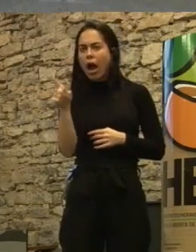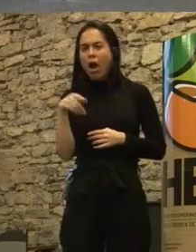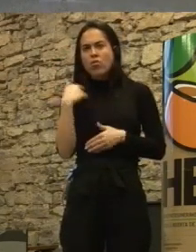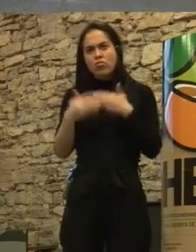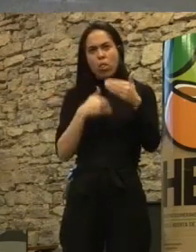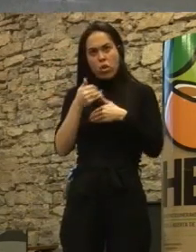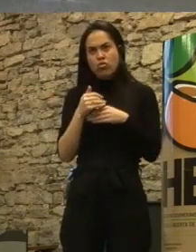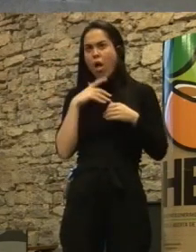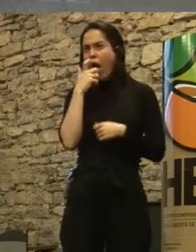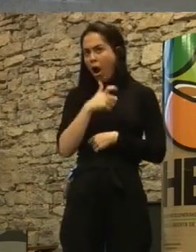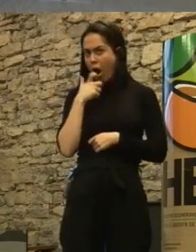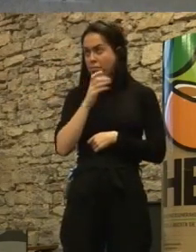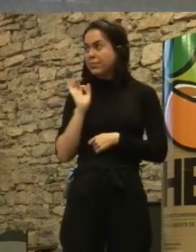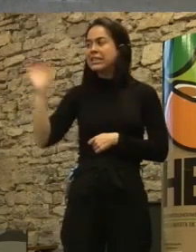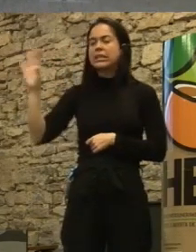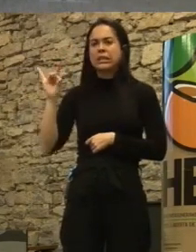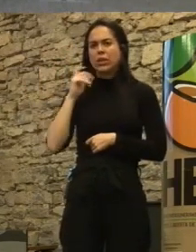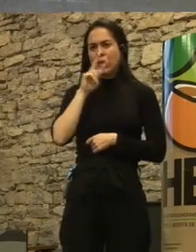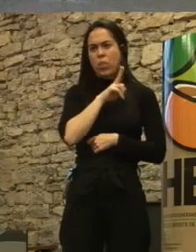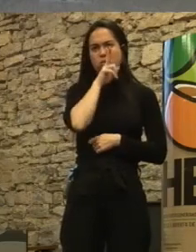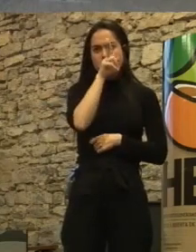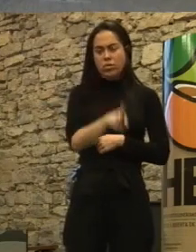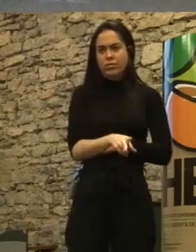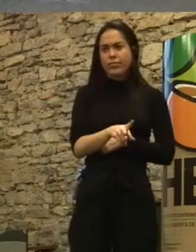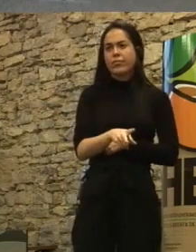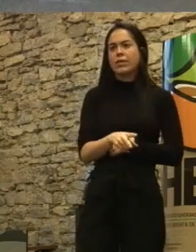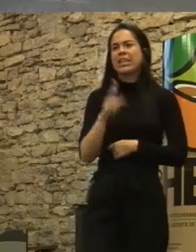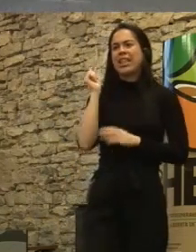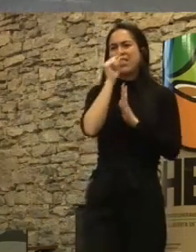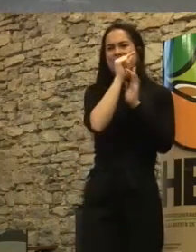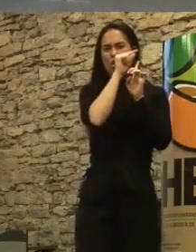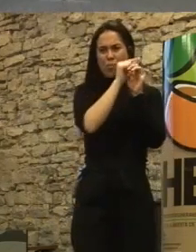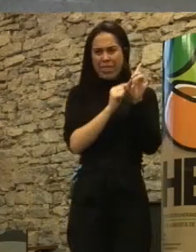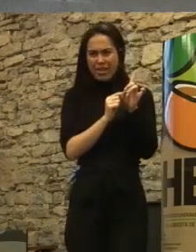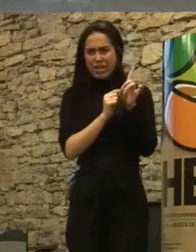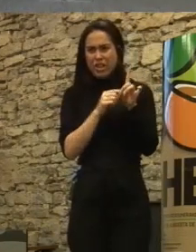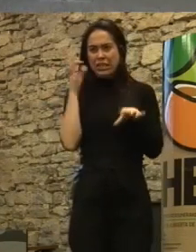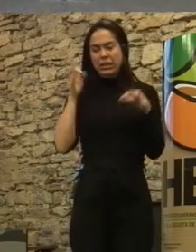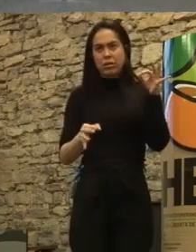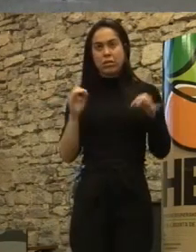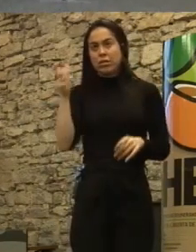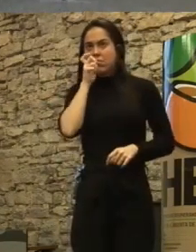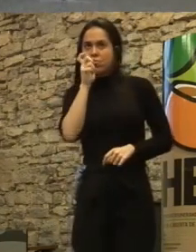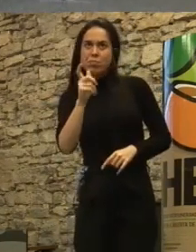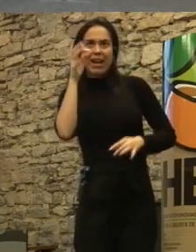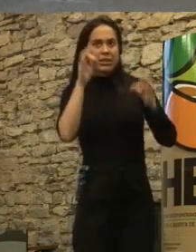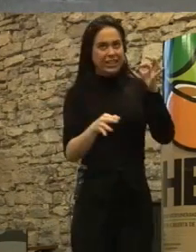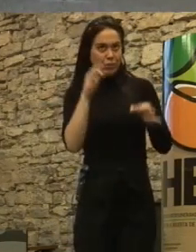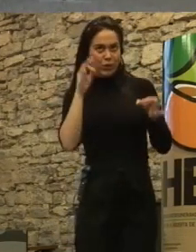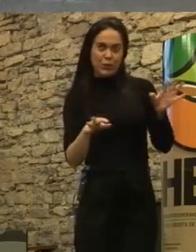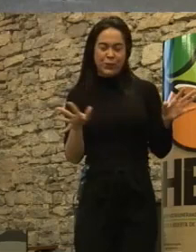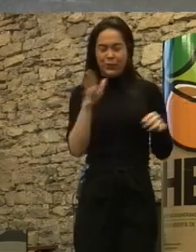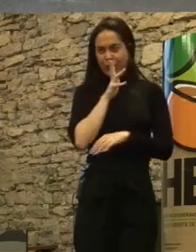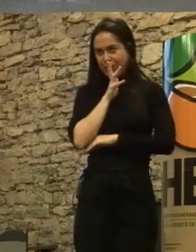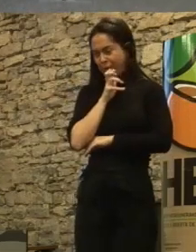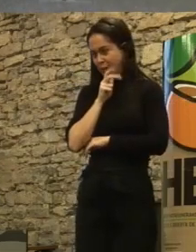largo, 2 años. Sí, denominadores y tribunales sí. Y sí, todo eso. Sí, bueno, la palabra tribunal es horrible, pero vamos, comisiones. Eso,